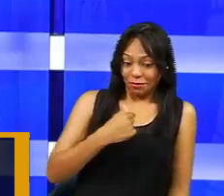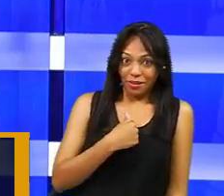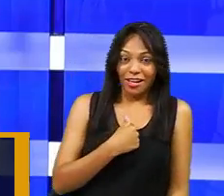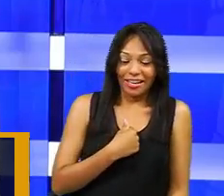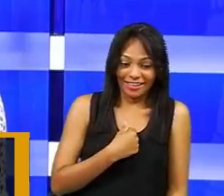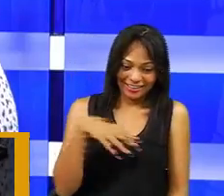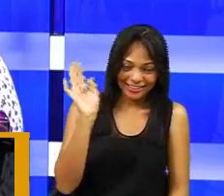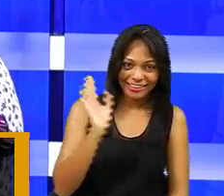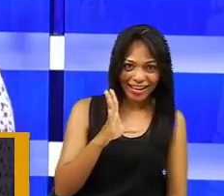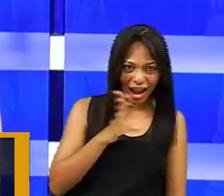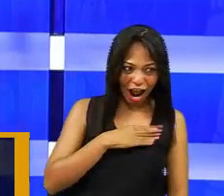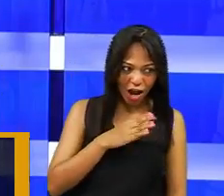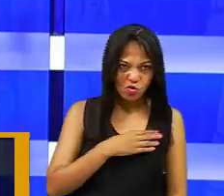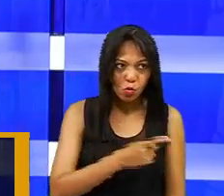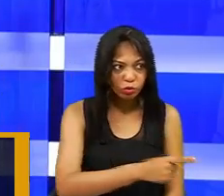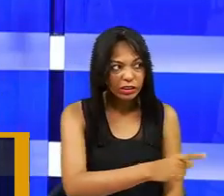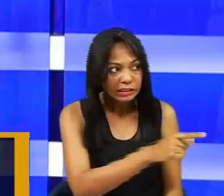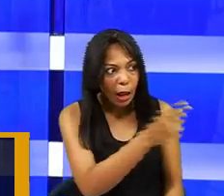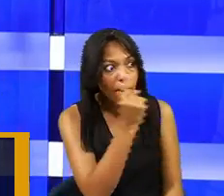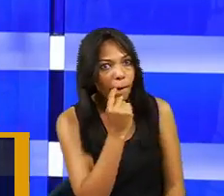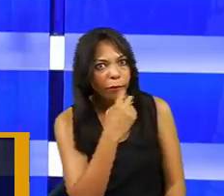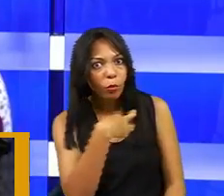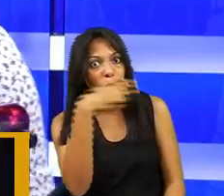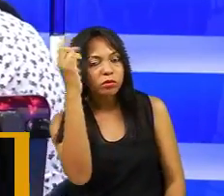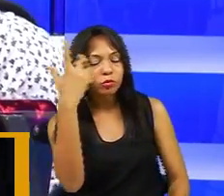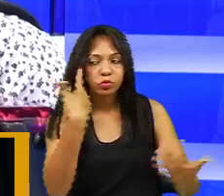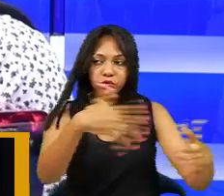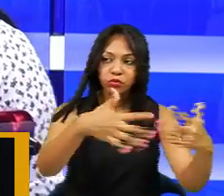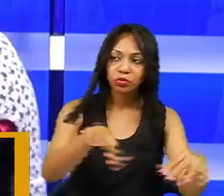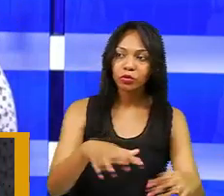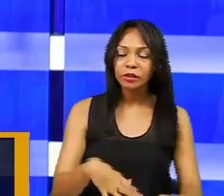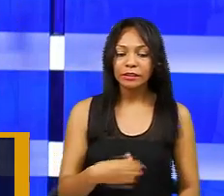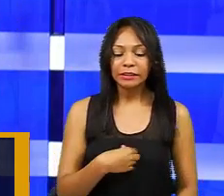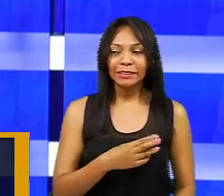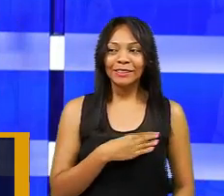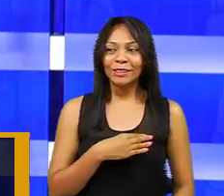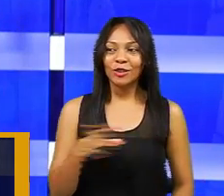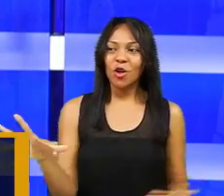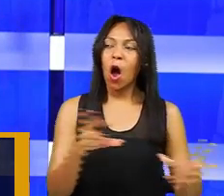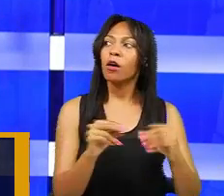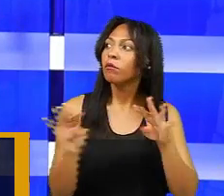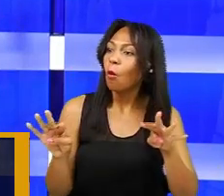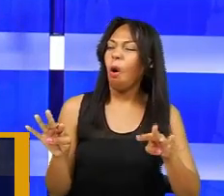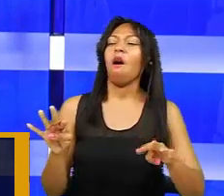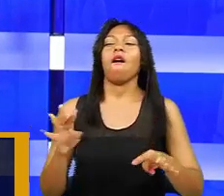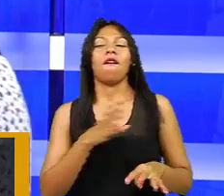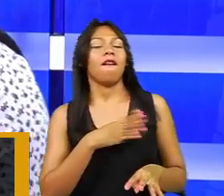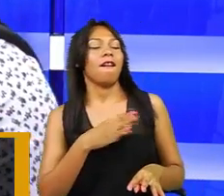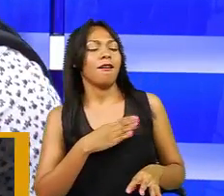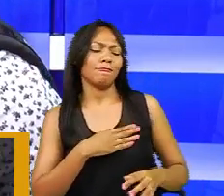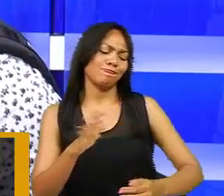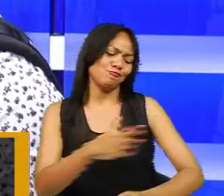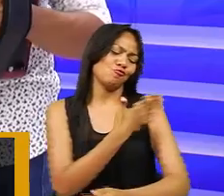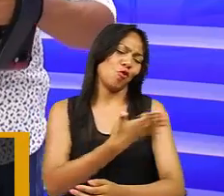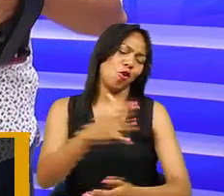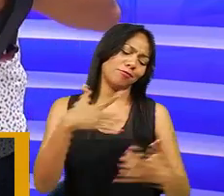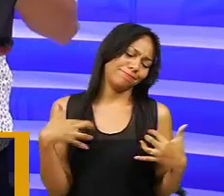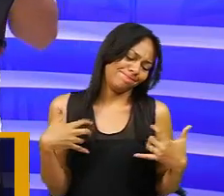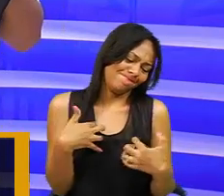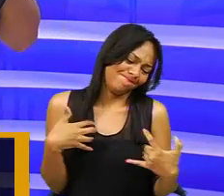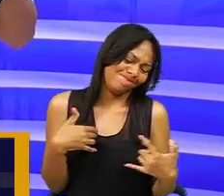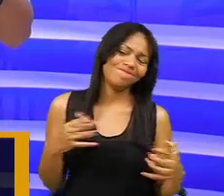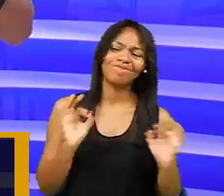es un hijo de Poncho Zuleta, un plus que maneja Candé y esperamos que esto sea del agrado de toda la gente y que podamos hacer cosas muy buenas por la música vallenata. Bueno Jairo, para